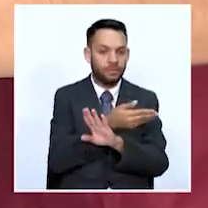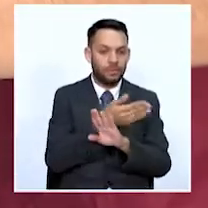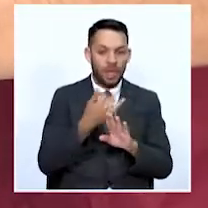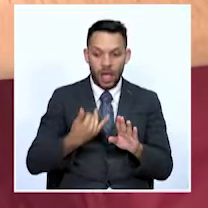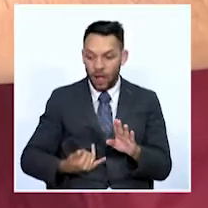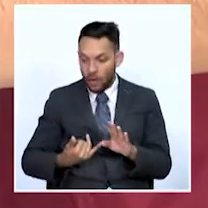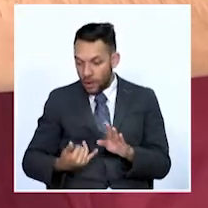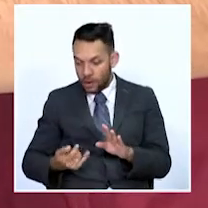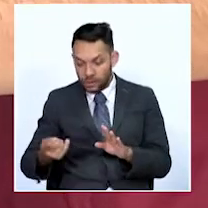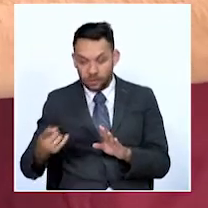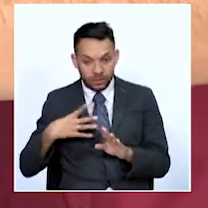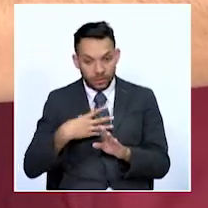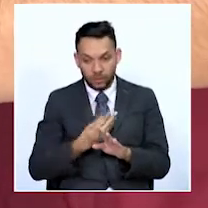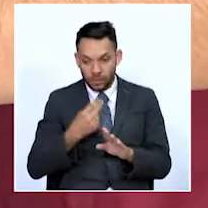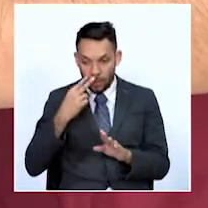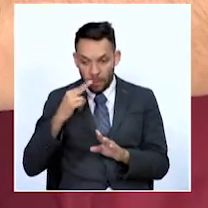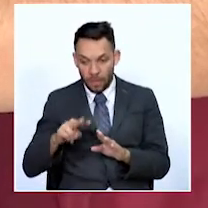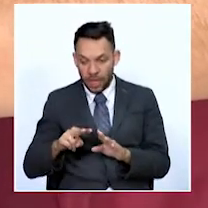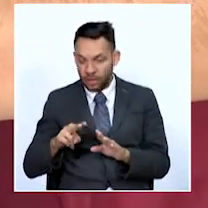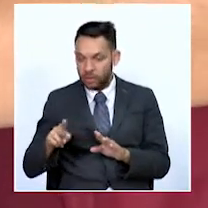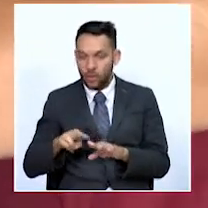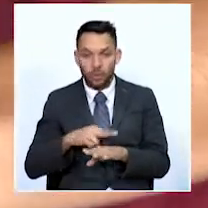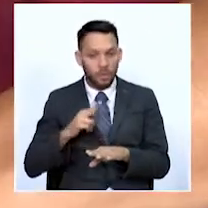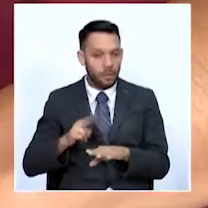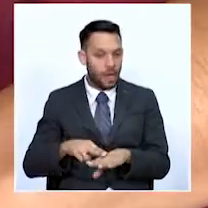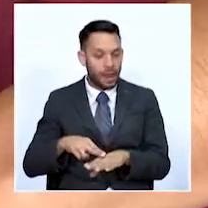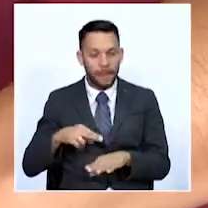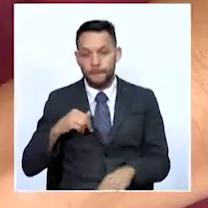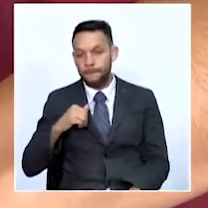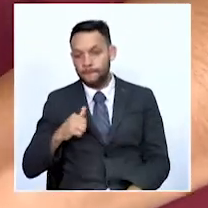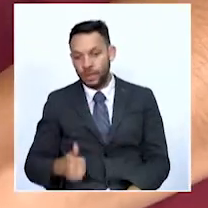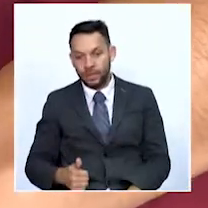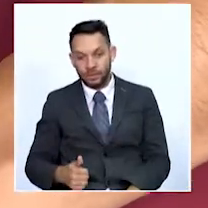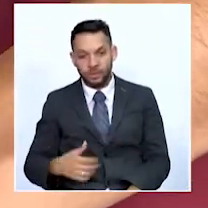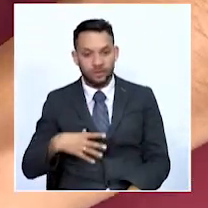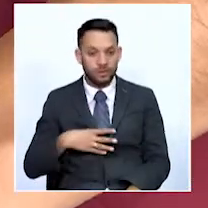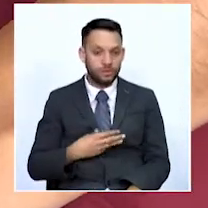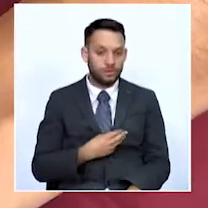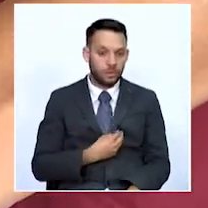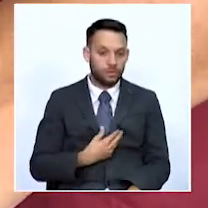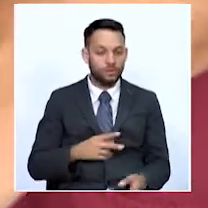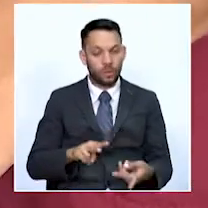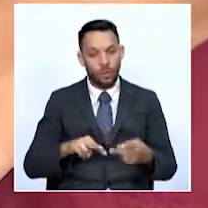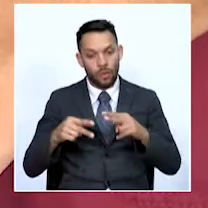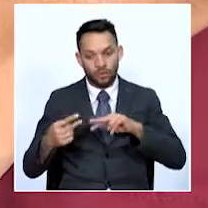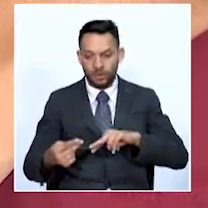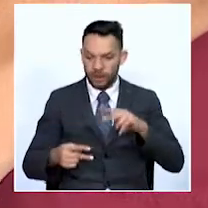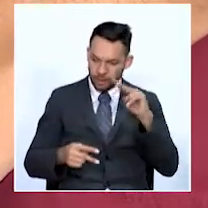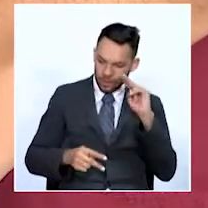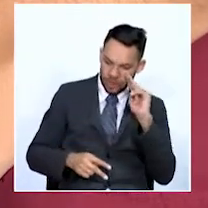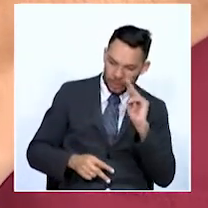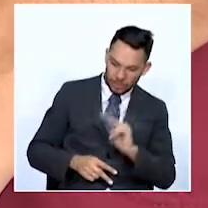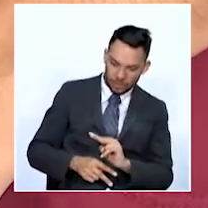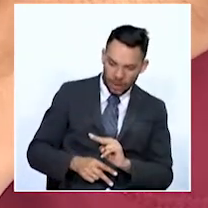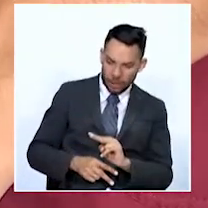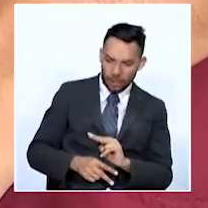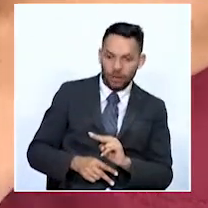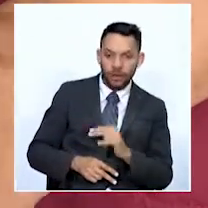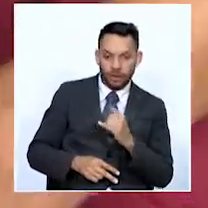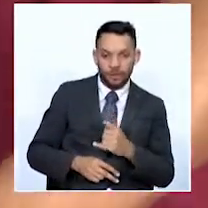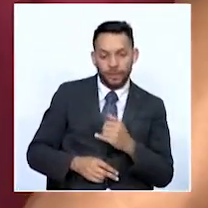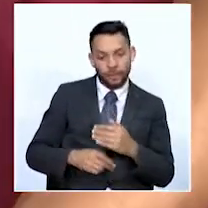así. Acá, para ver al lado contrario, pero está bien. ¿Qué nos indica eso?